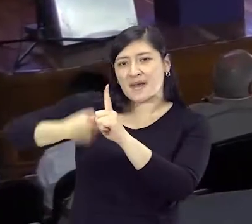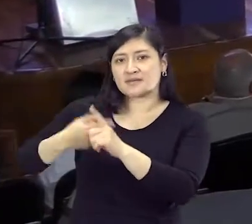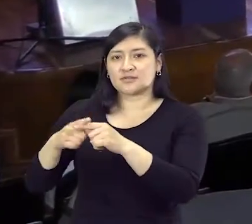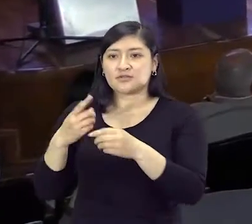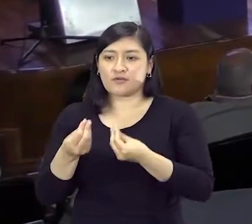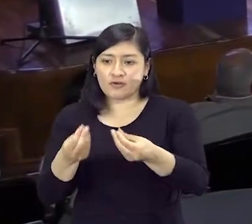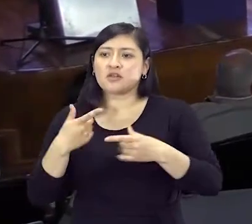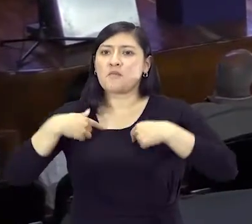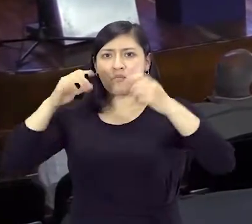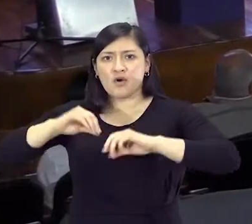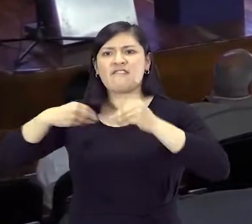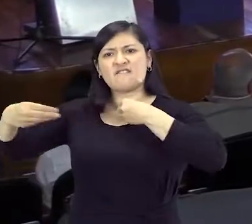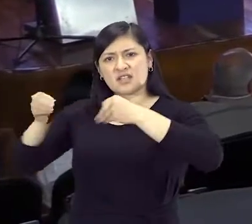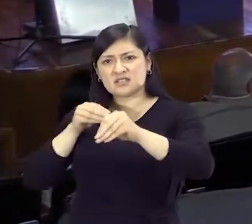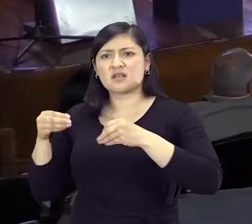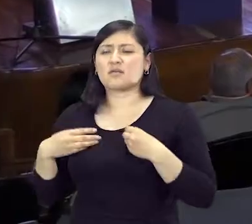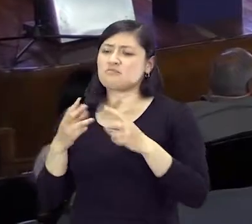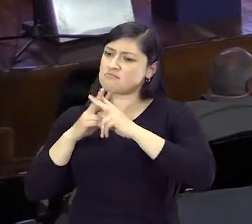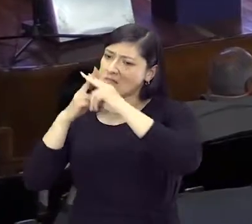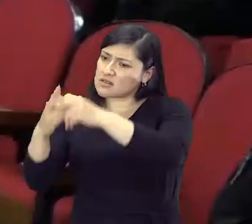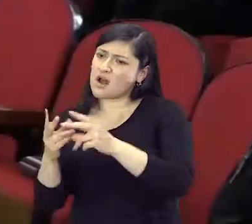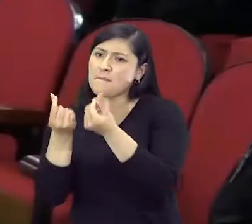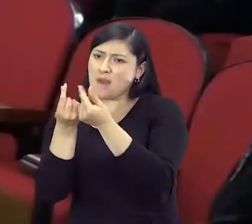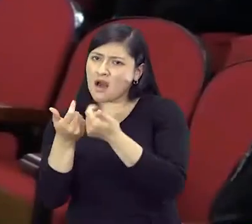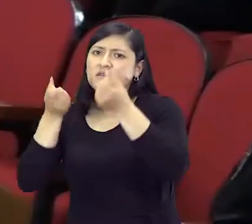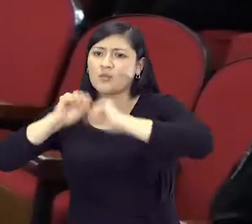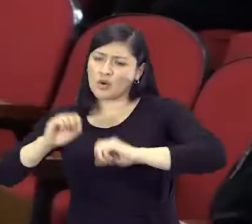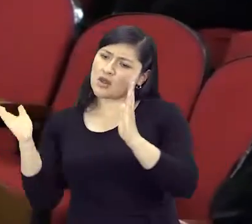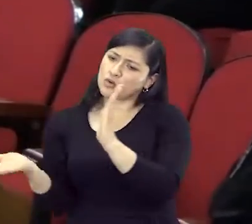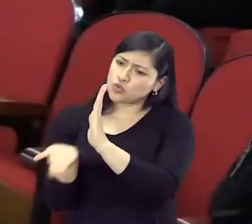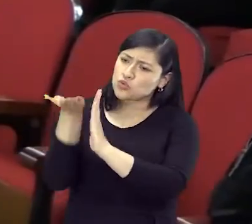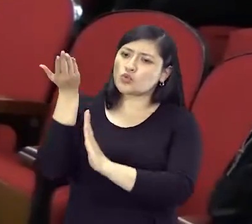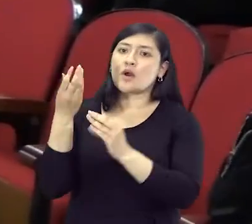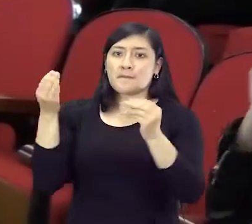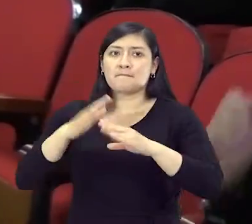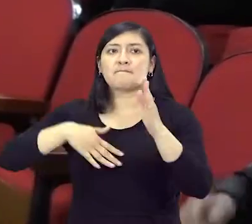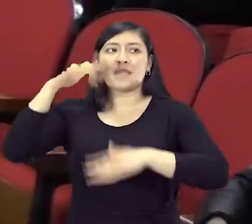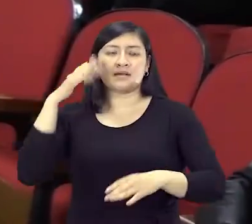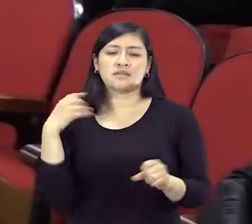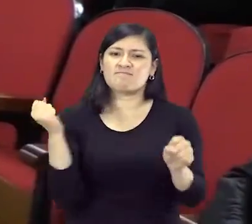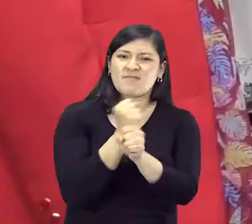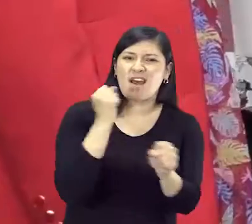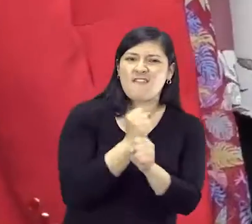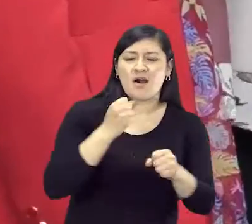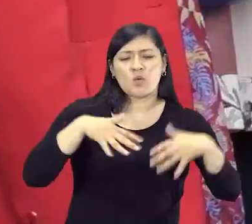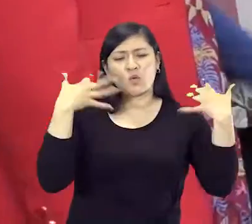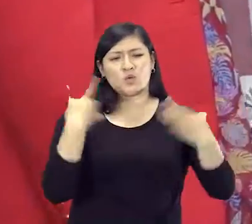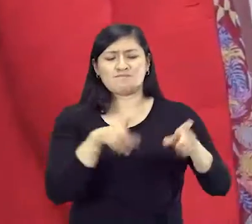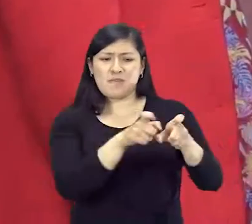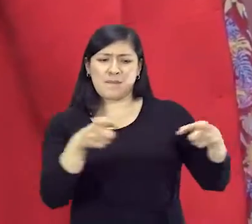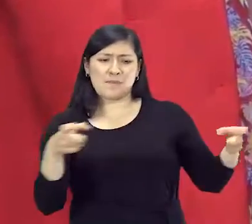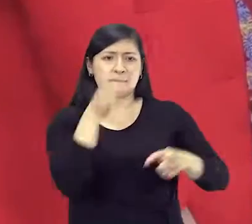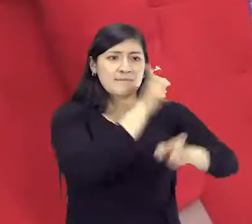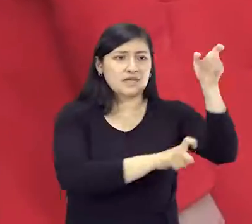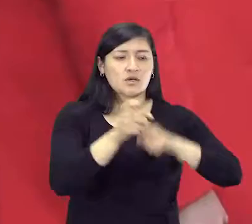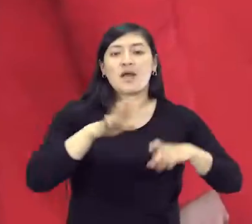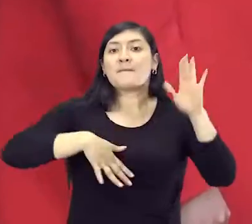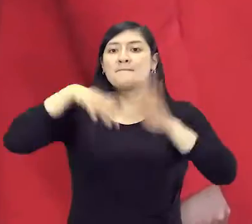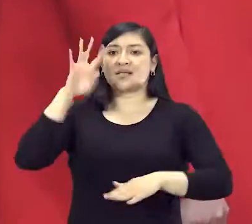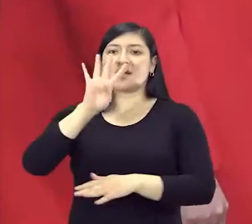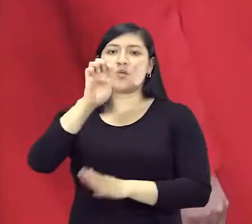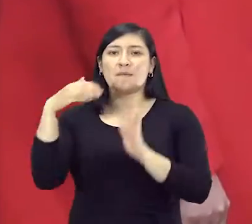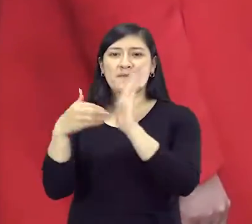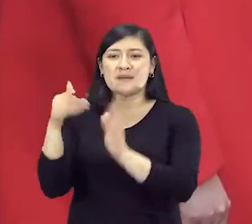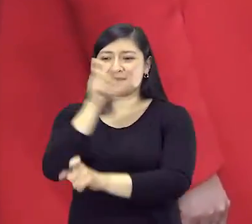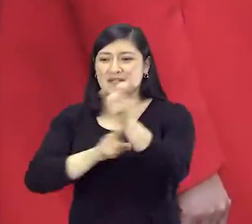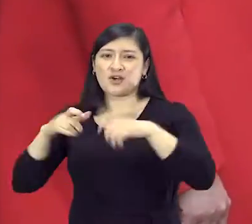créditos blandos, y que esperamos también, como lo ha dicho el señor alcalde, generar más de 6.000 empleos directos, más de 9.000 empleos indirectos, y con